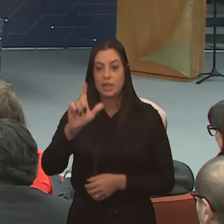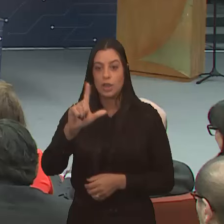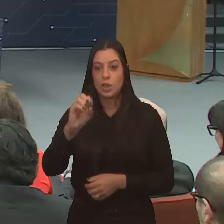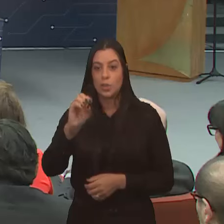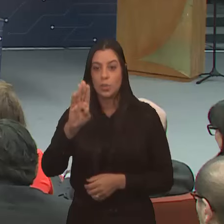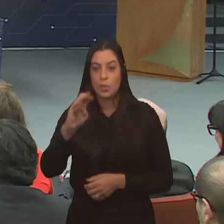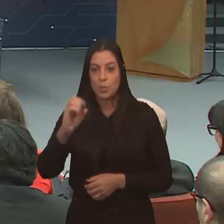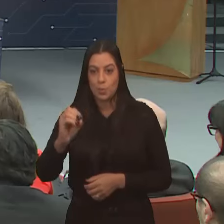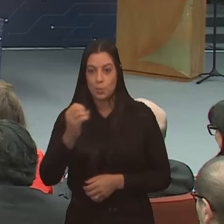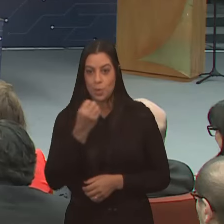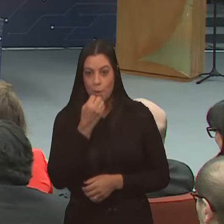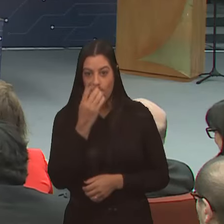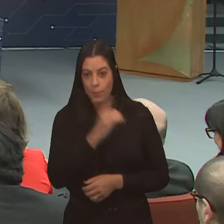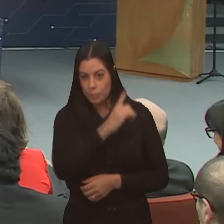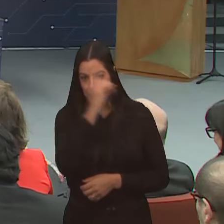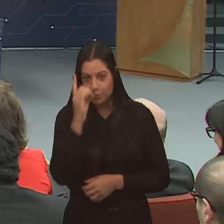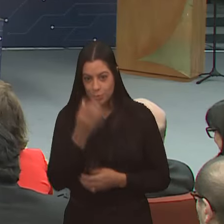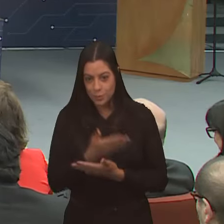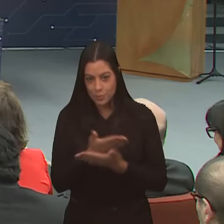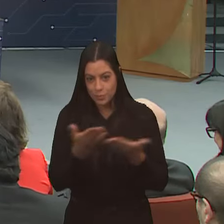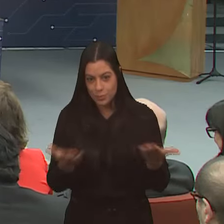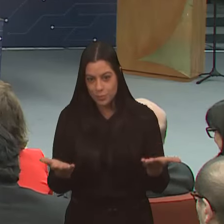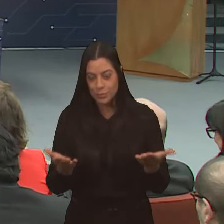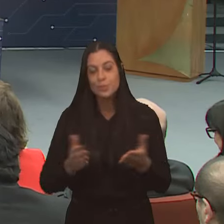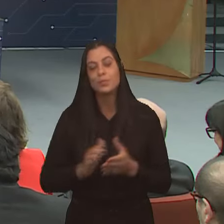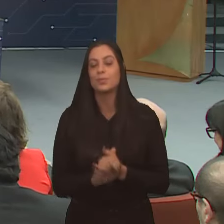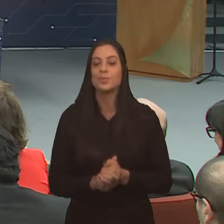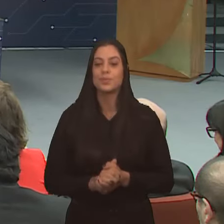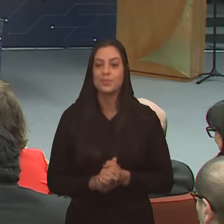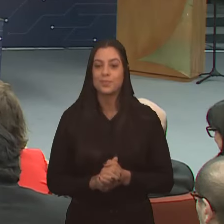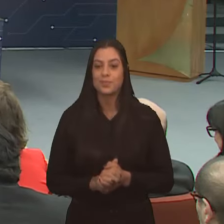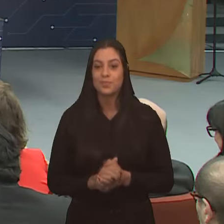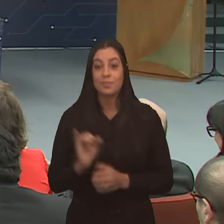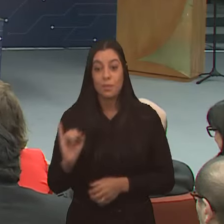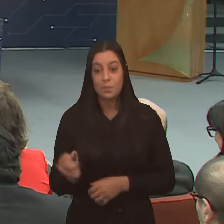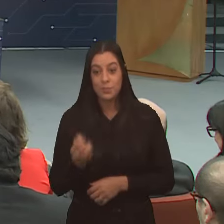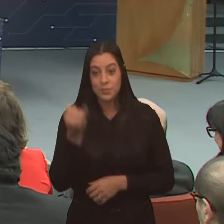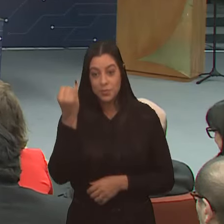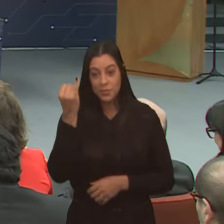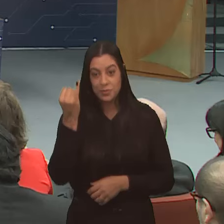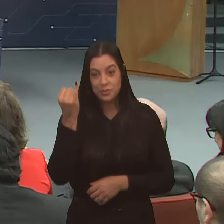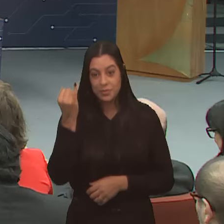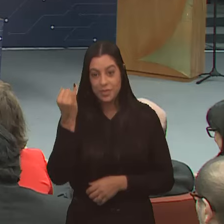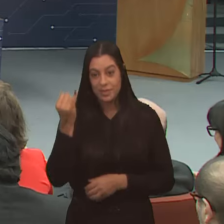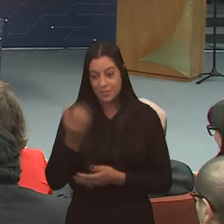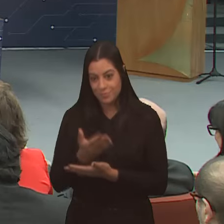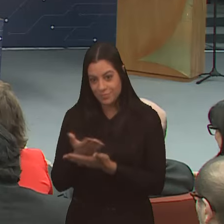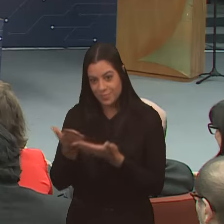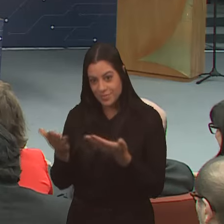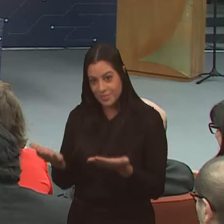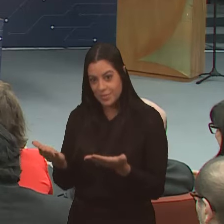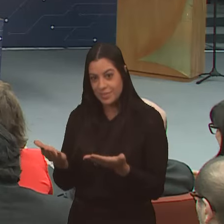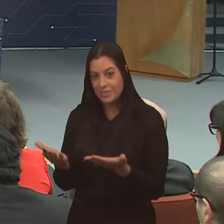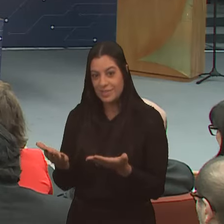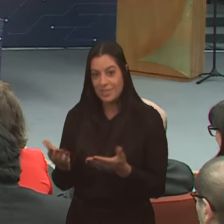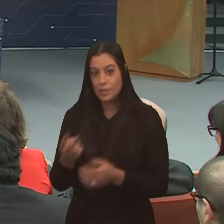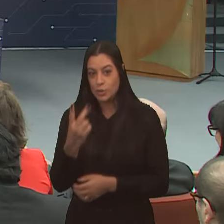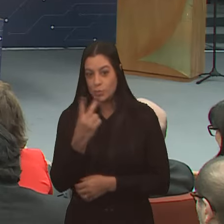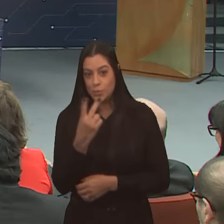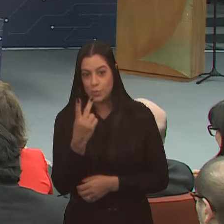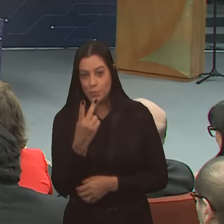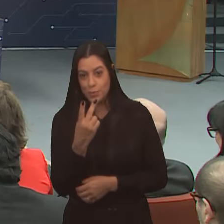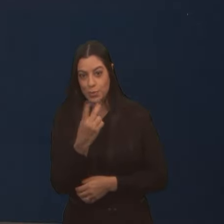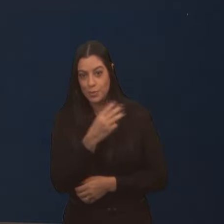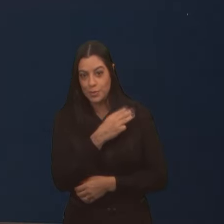Buenos días. Buenos días a todas las personas. Aprovecho la gentileza, la generosidad de